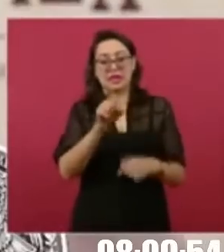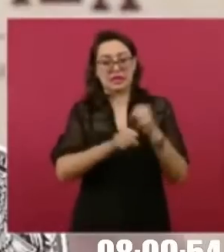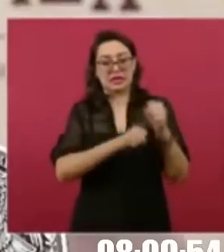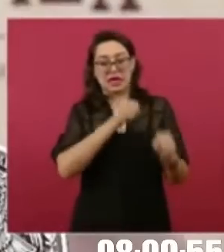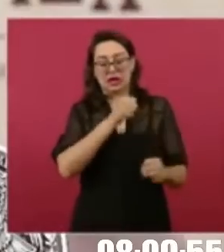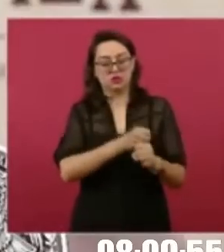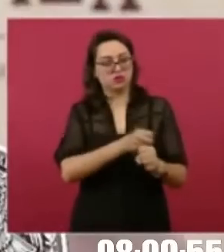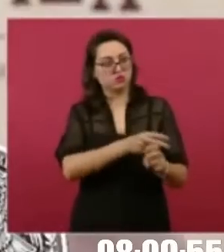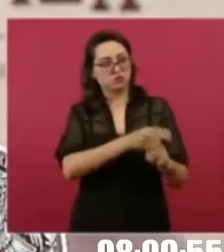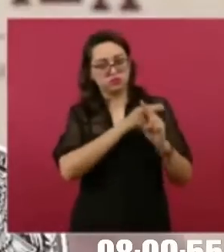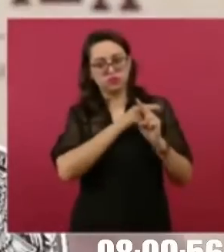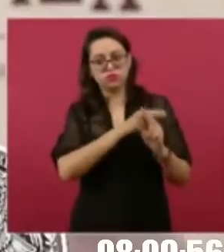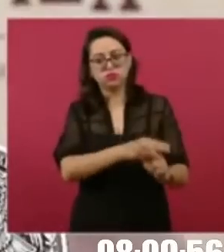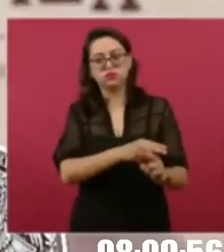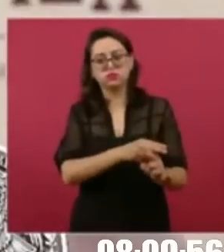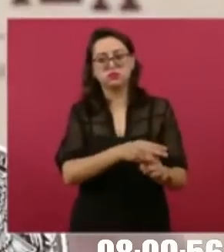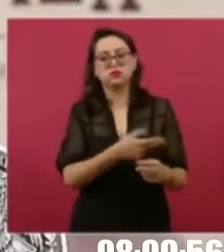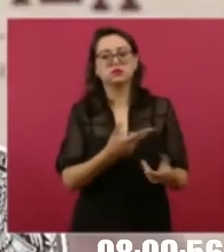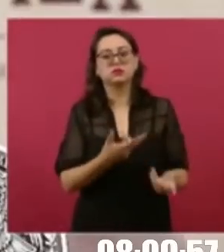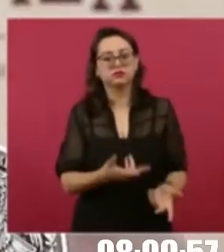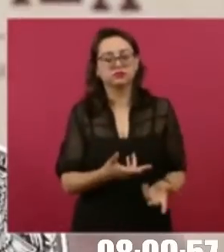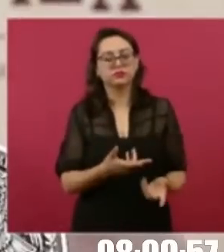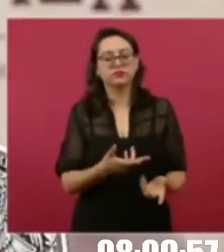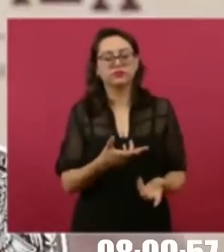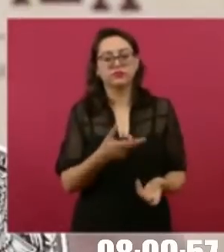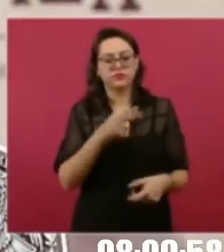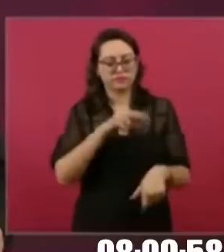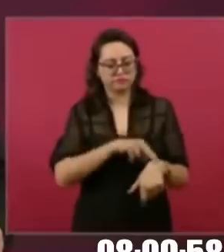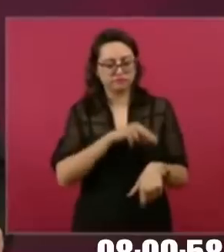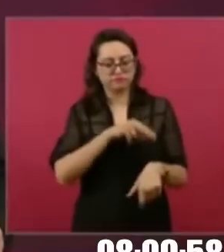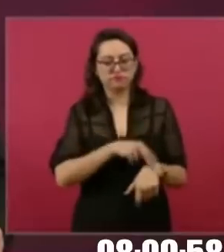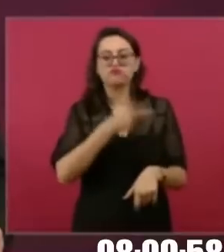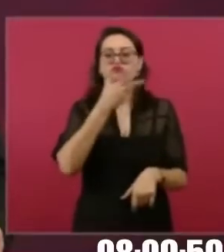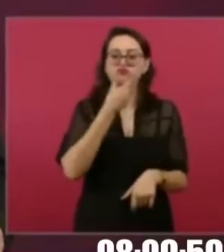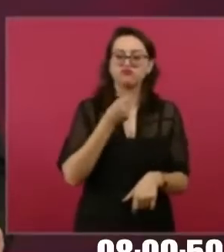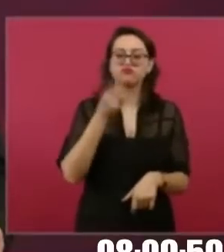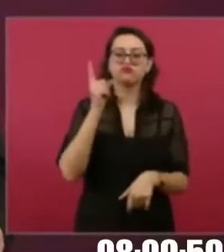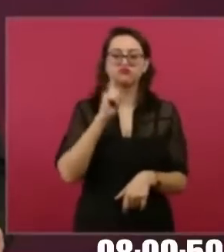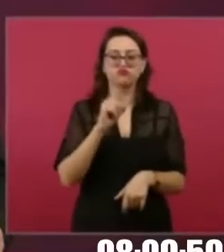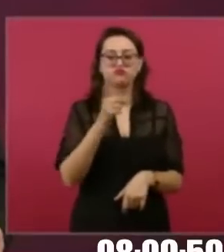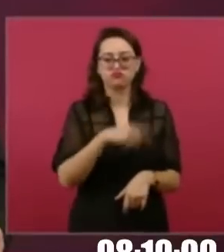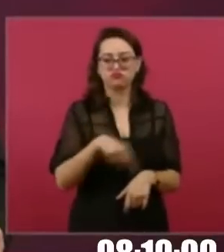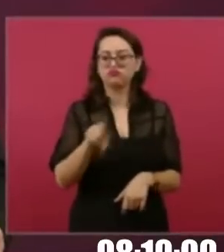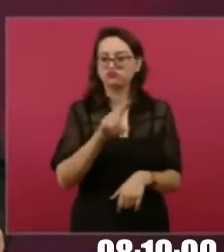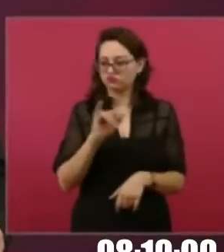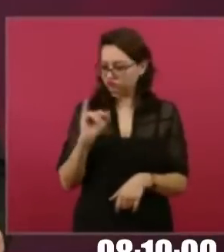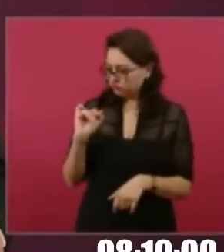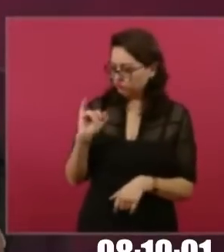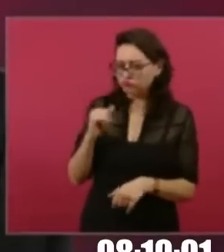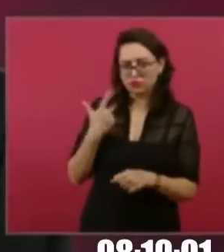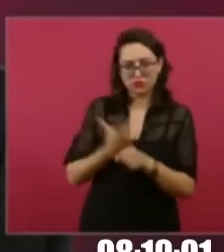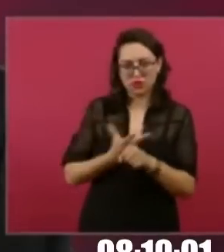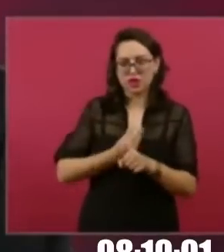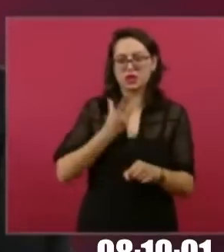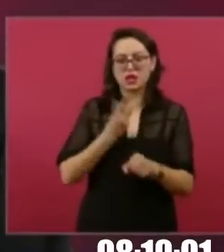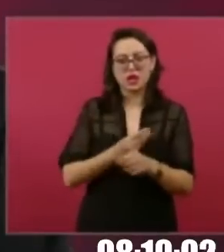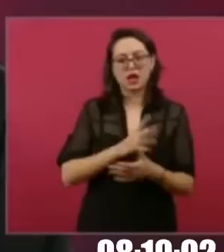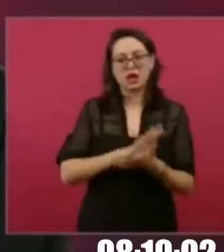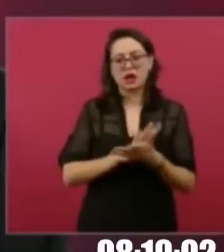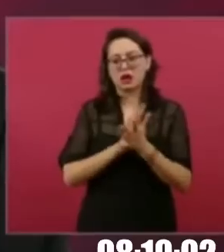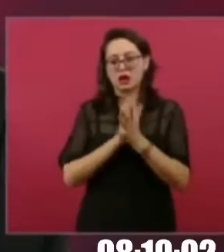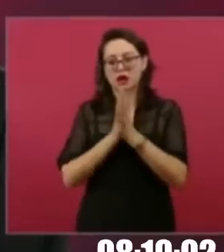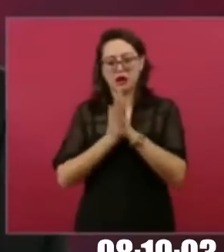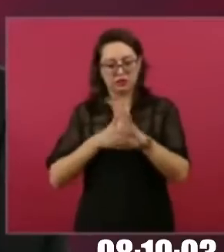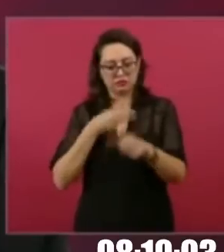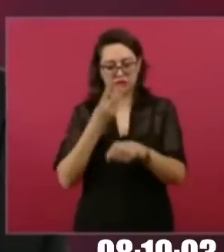enorme disposición de los médicos los doctores y doctoras de ahí para que se transforme en un hospital de